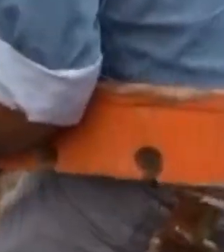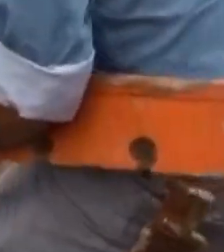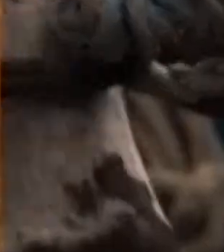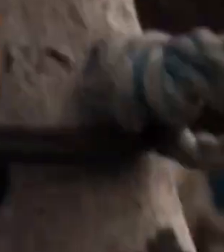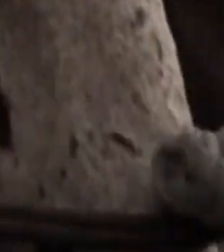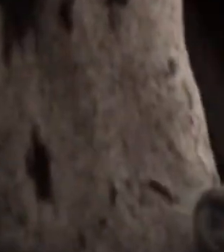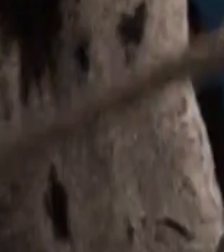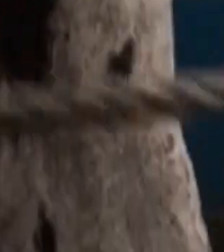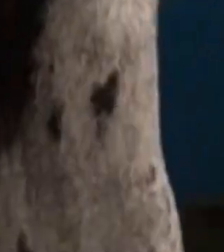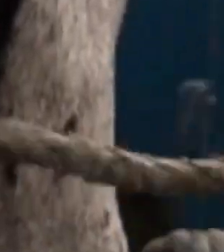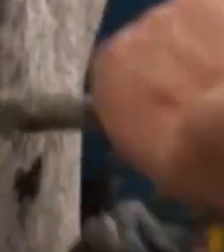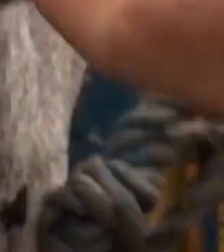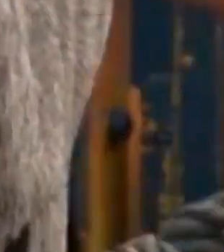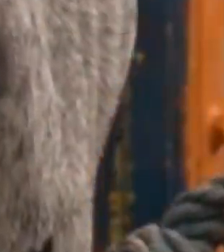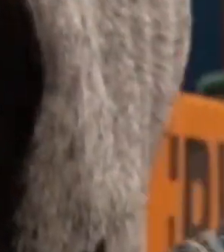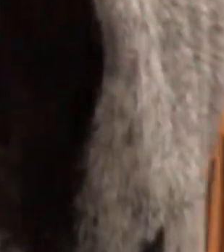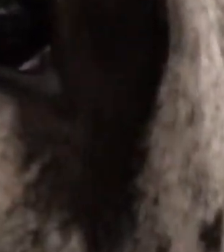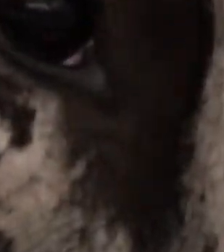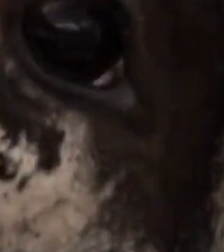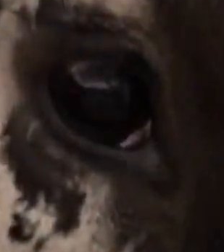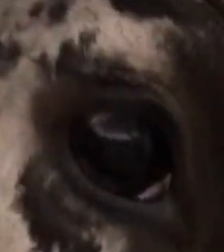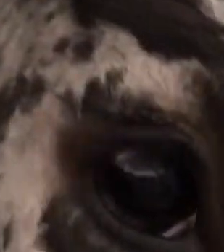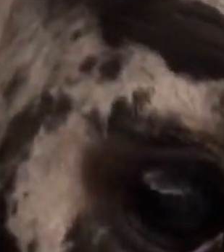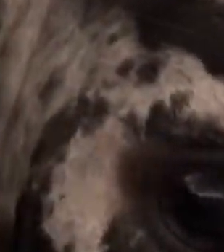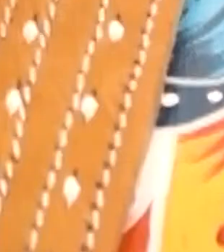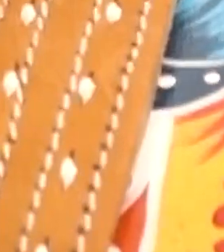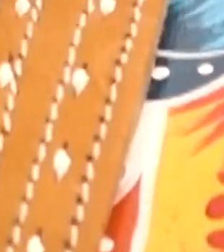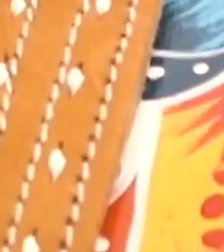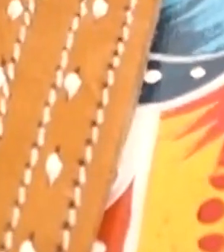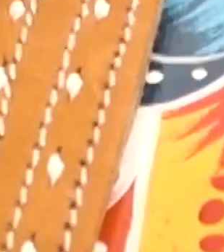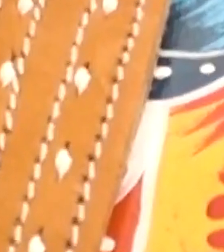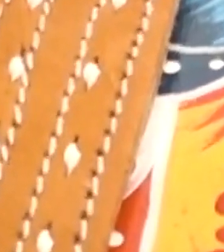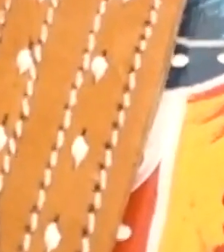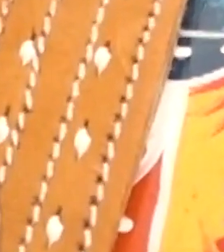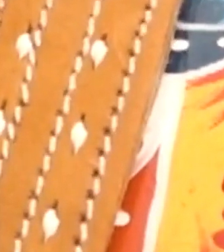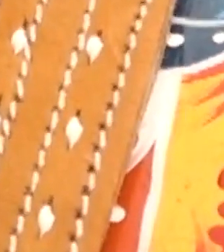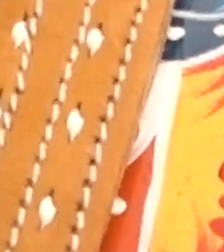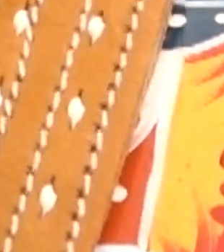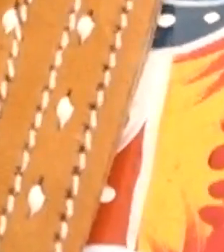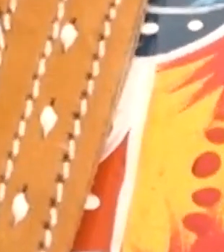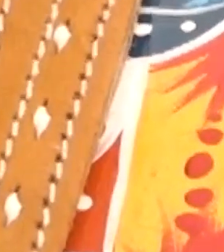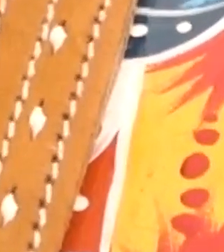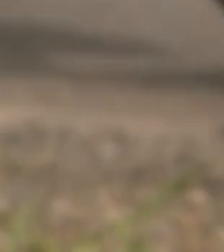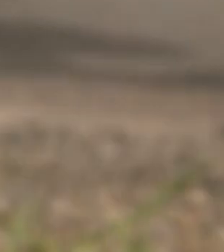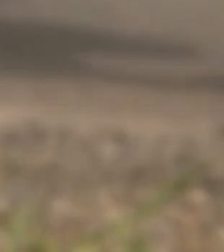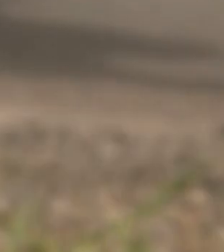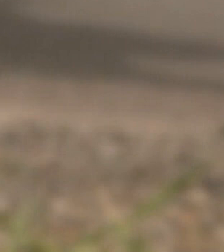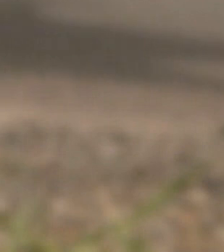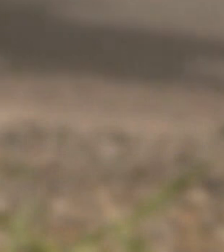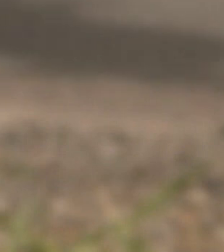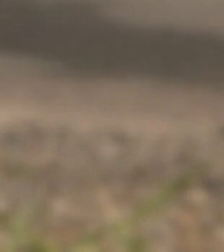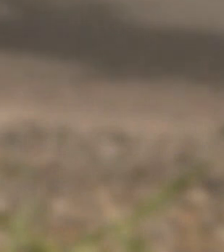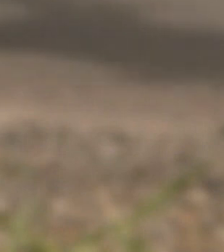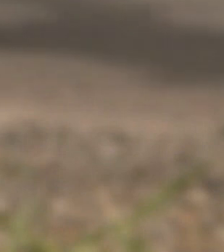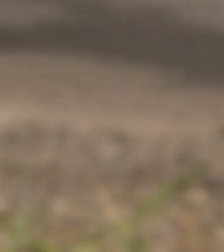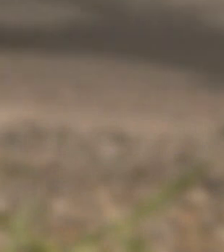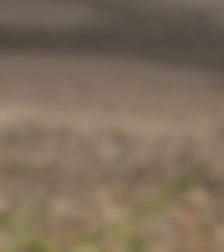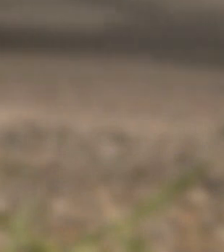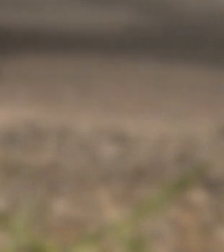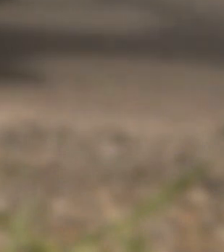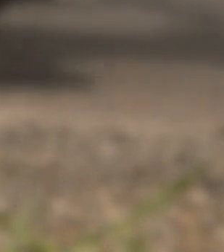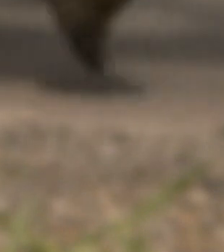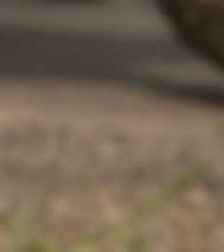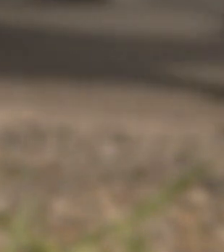En homenaje al boyero, declarado como Patrimonio Universal por la UNESCO, transmitimos el documental